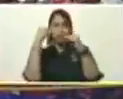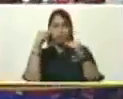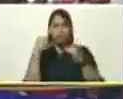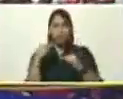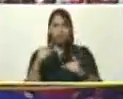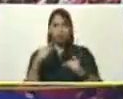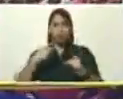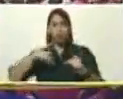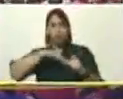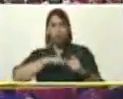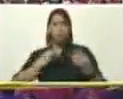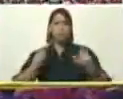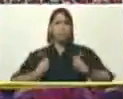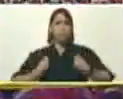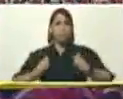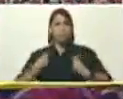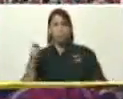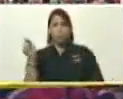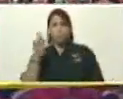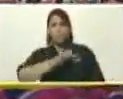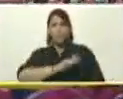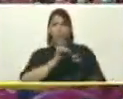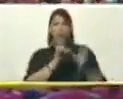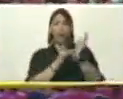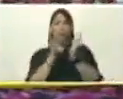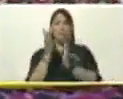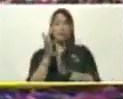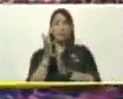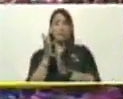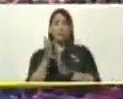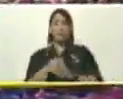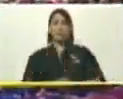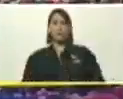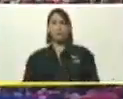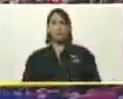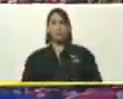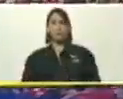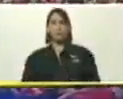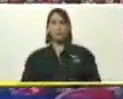que hemos vivido en abril, está sustentado en